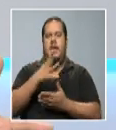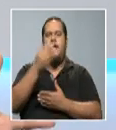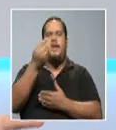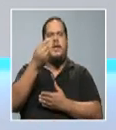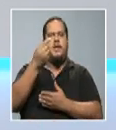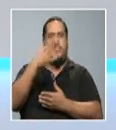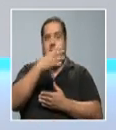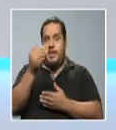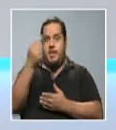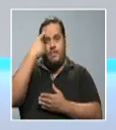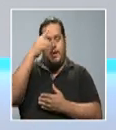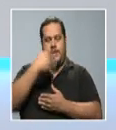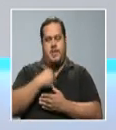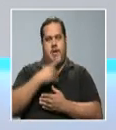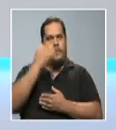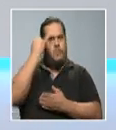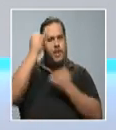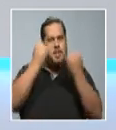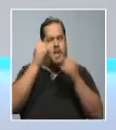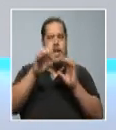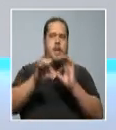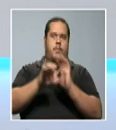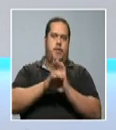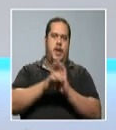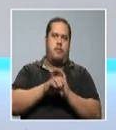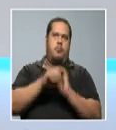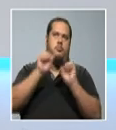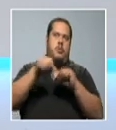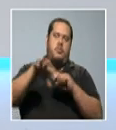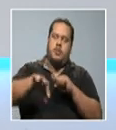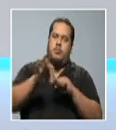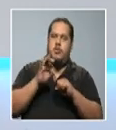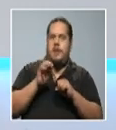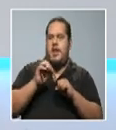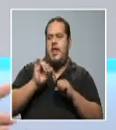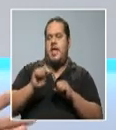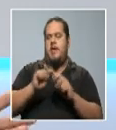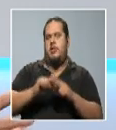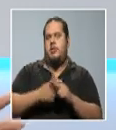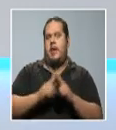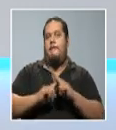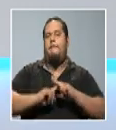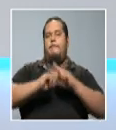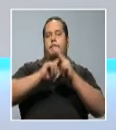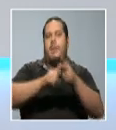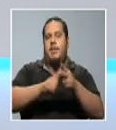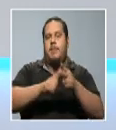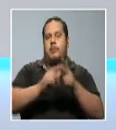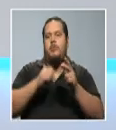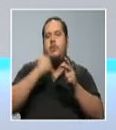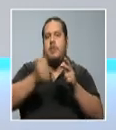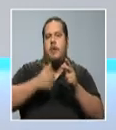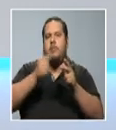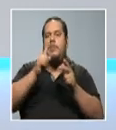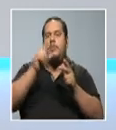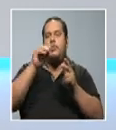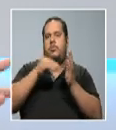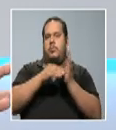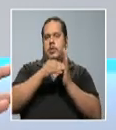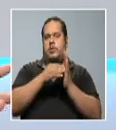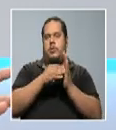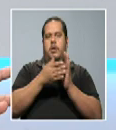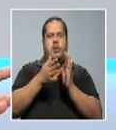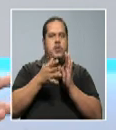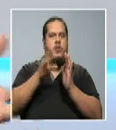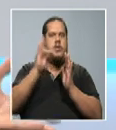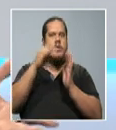una idea, pues podríamos encontrar en este tipo de instrumentos créditos donde la cuota por millón anda en el orden